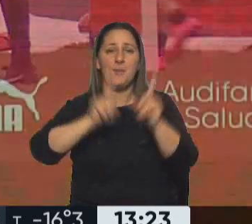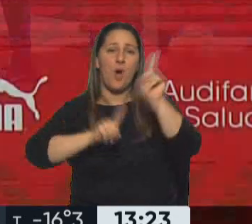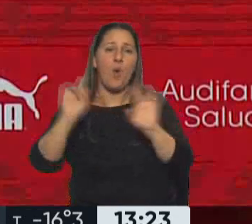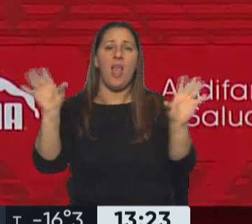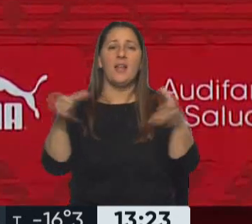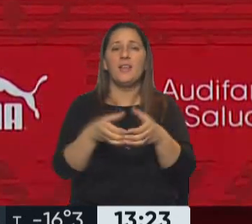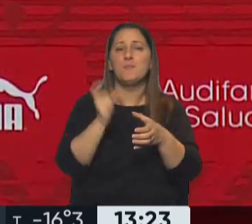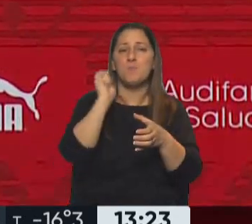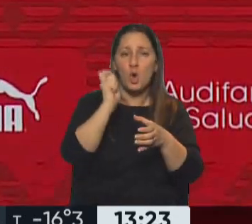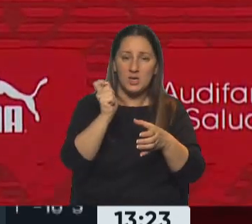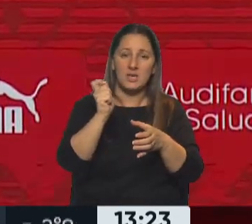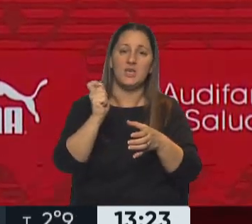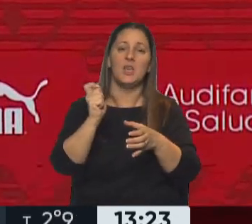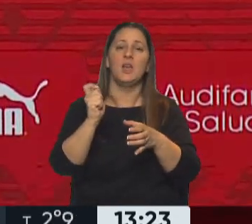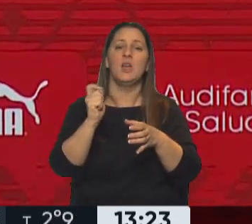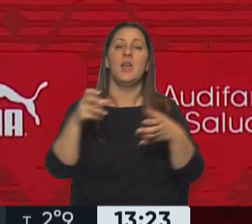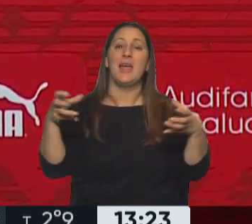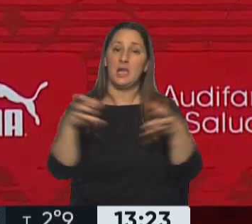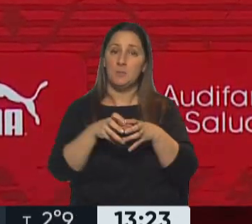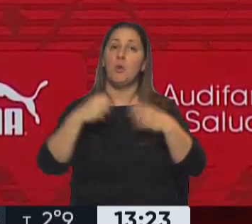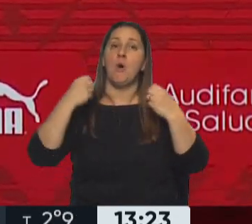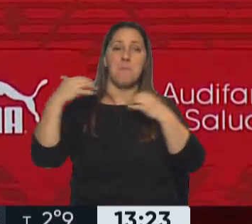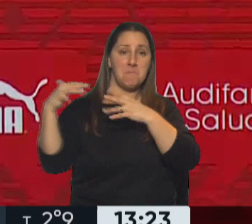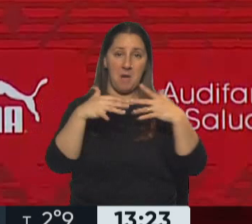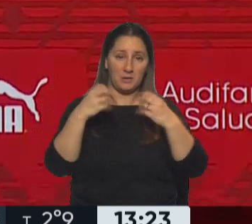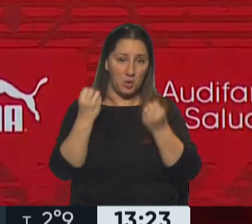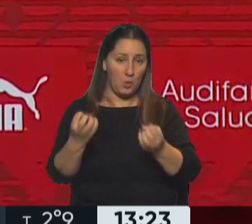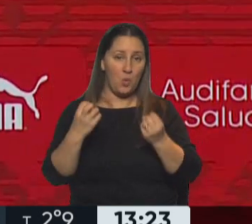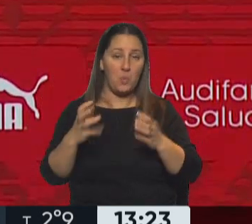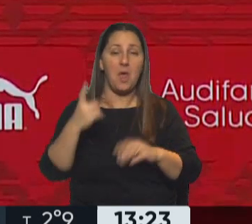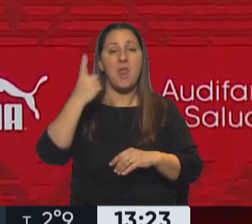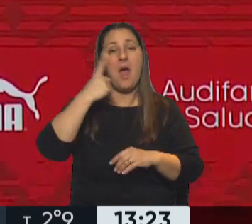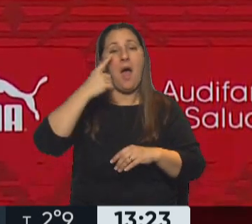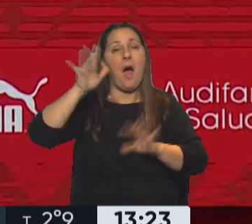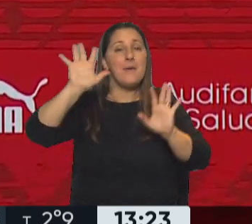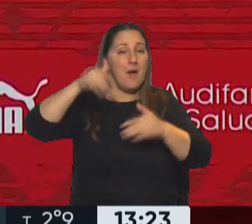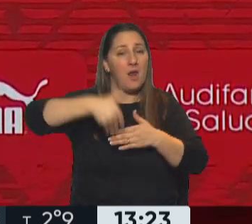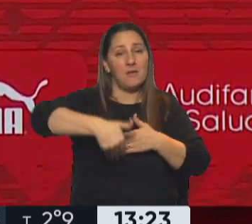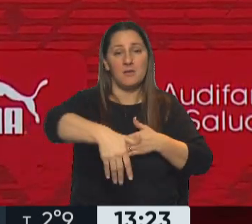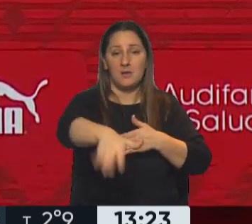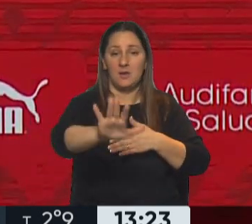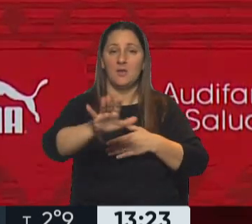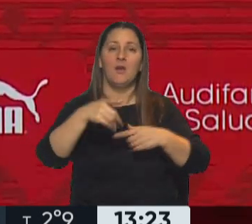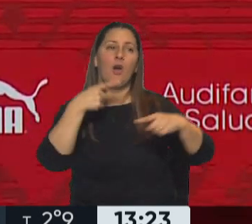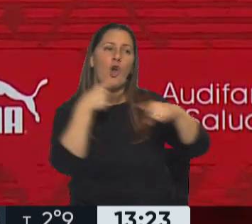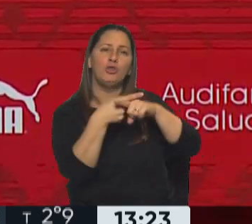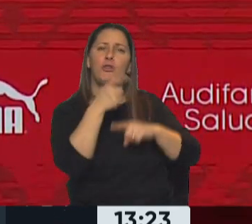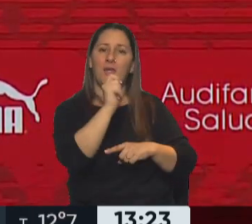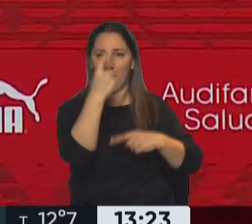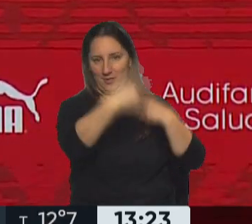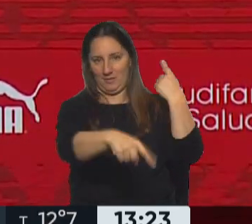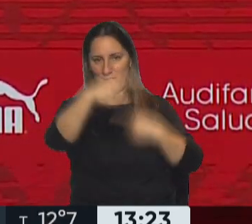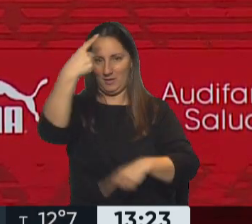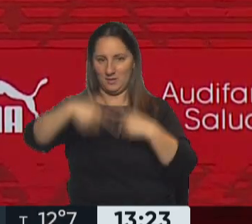equipo. Vuelvo a decir, el equipo hizo un muy buen partido. Veremos cómo los rivales son diferentes,